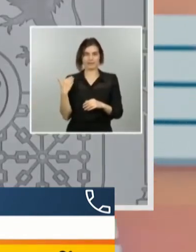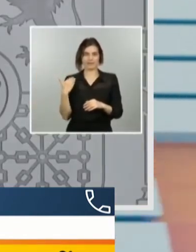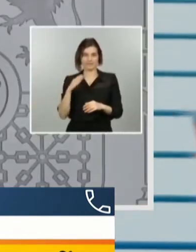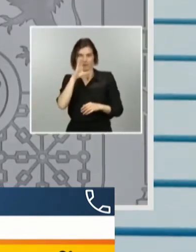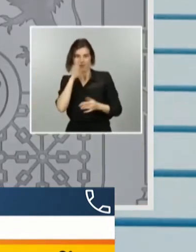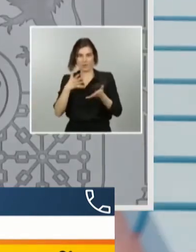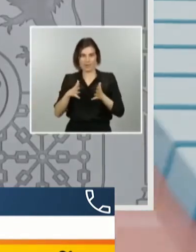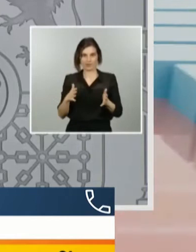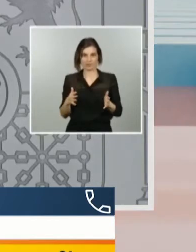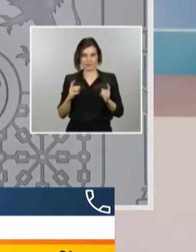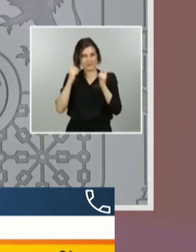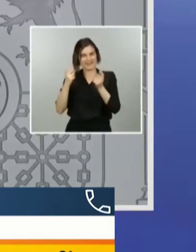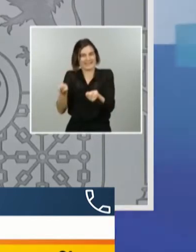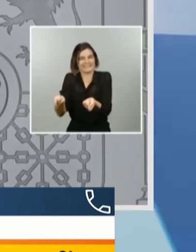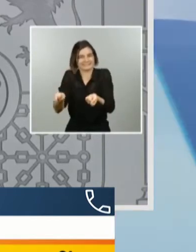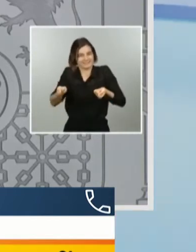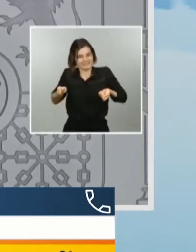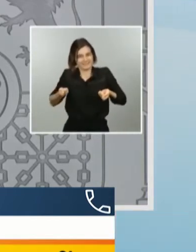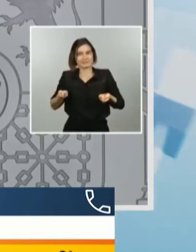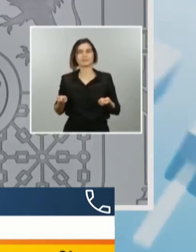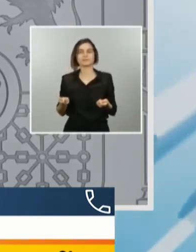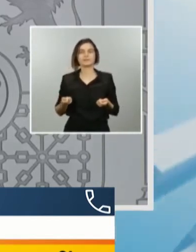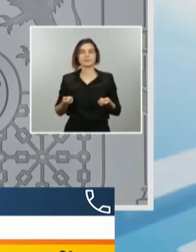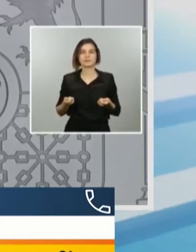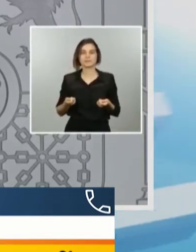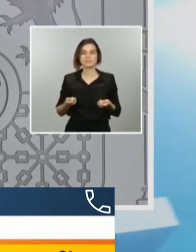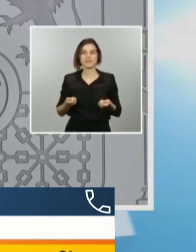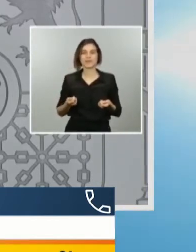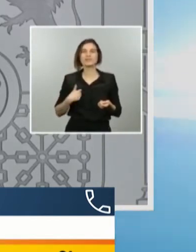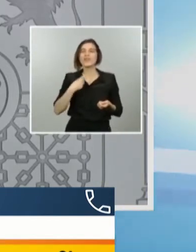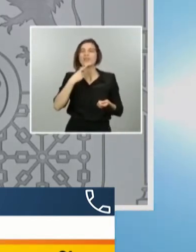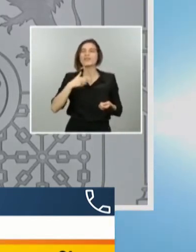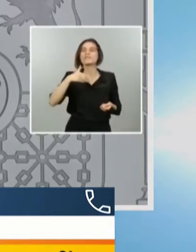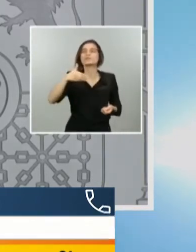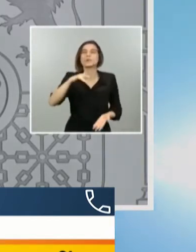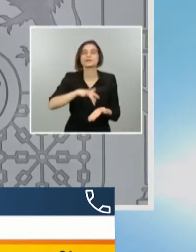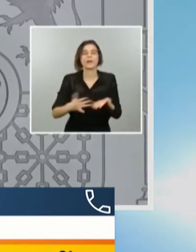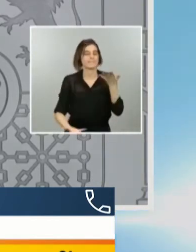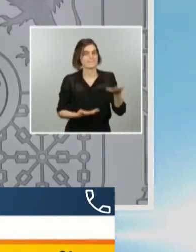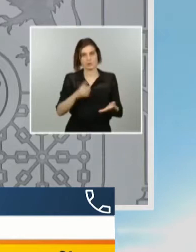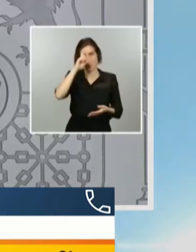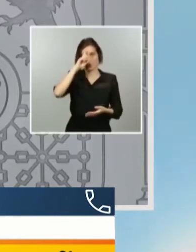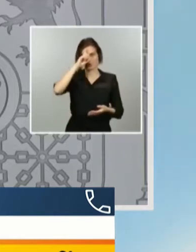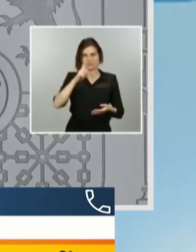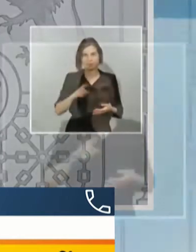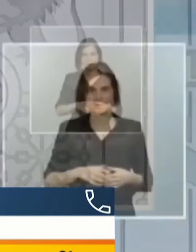que vive en determinado municipio no pueda salir de ese municipio, porque había un... Sofía. Digamos, eran medidas que no...